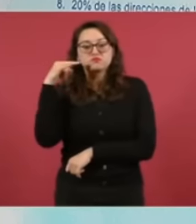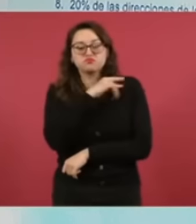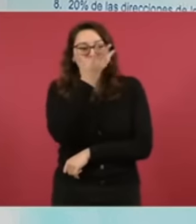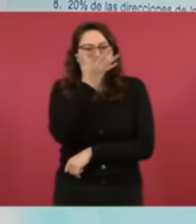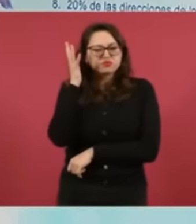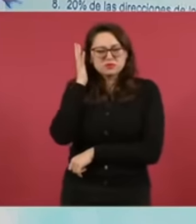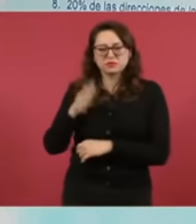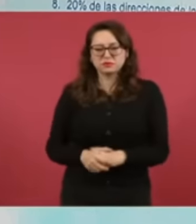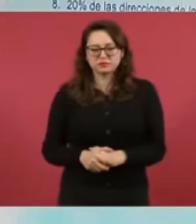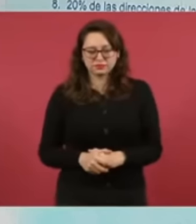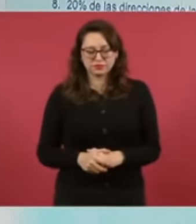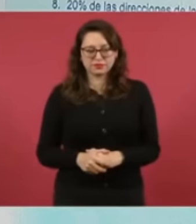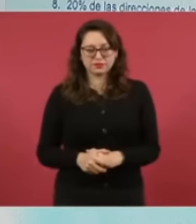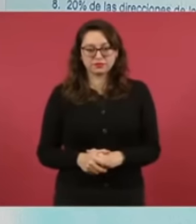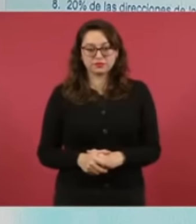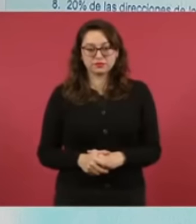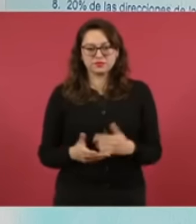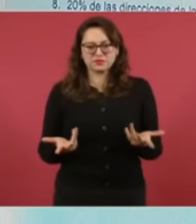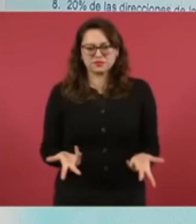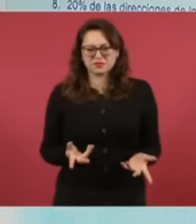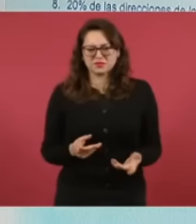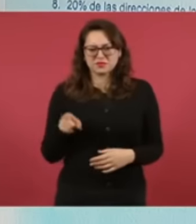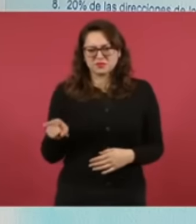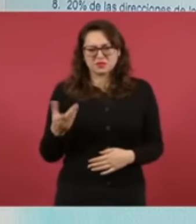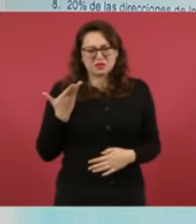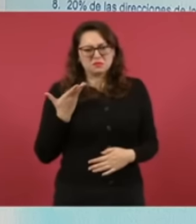Transparencia, aquí solicitan,